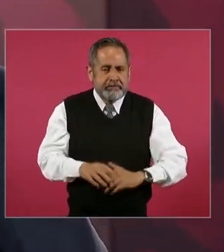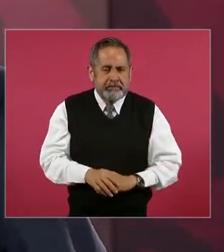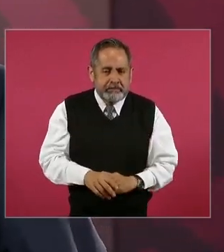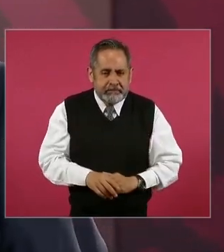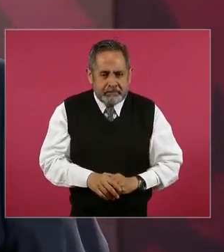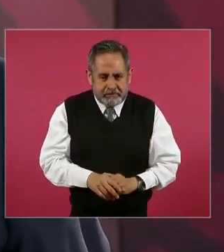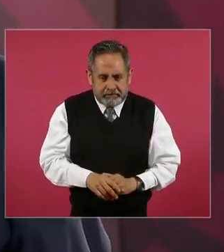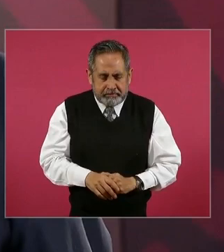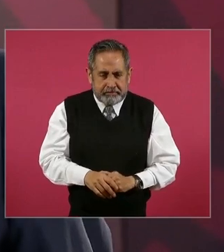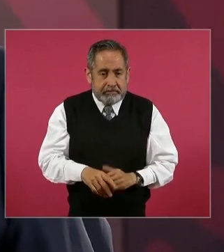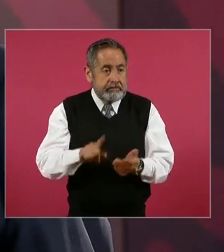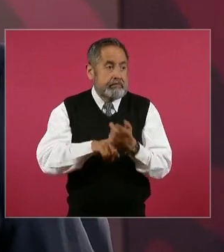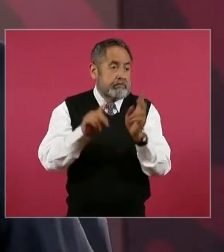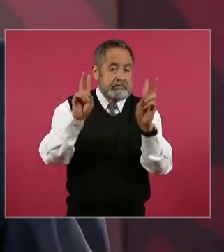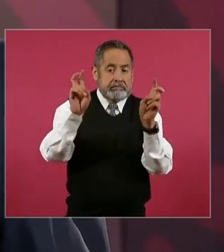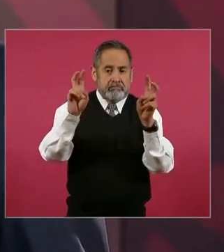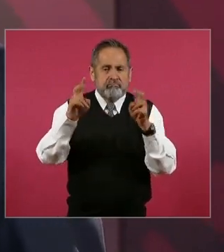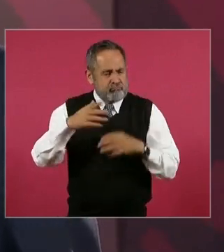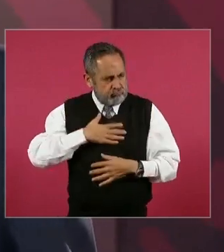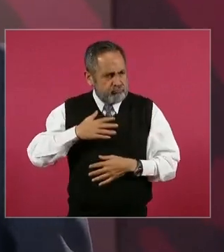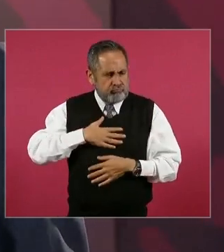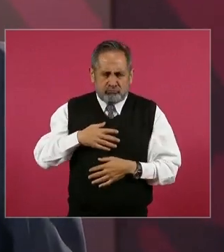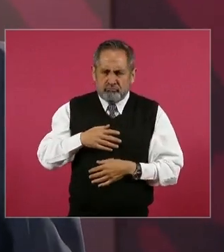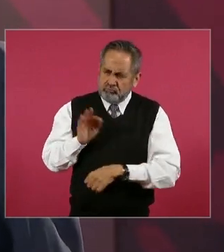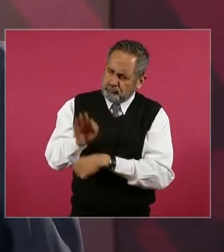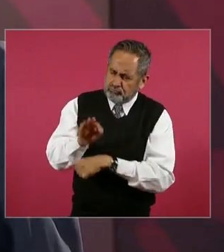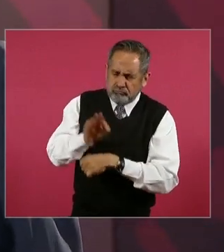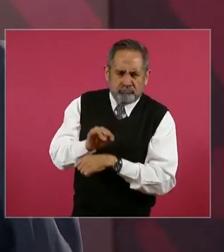gente supuestamente de